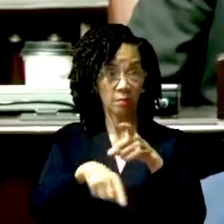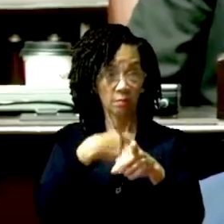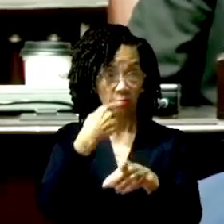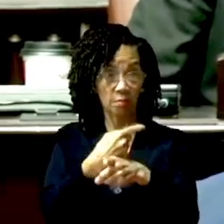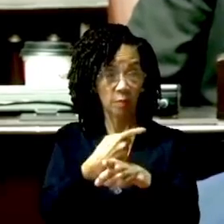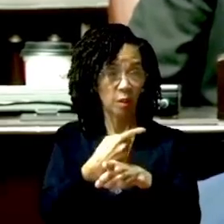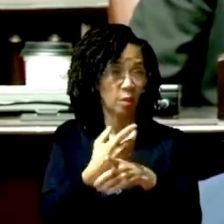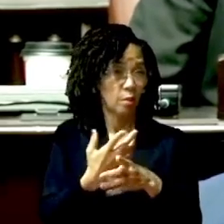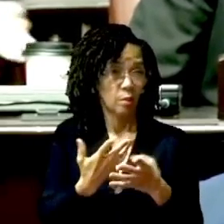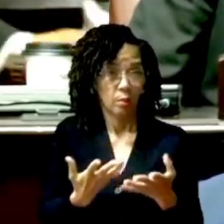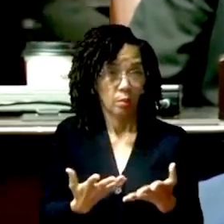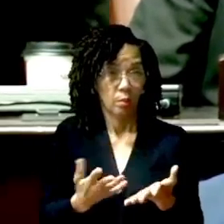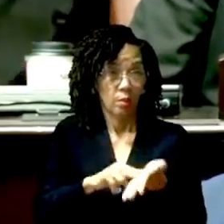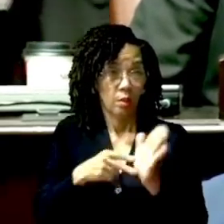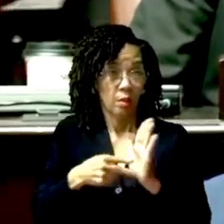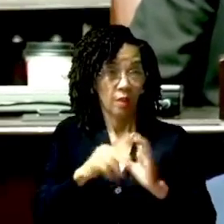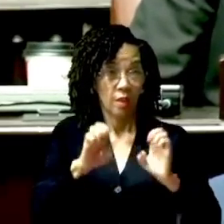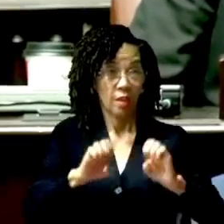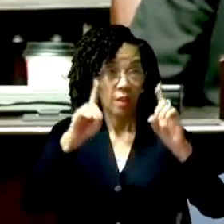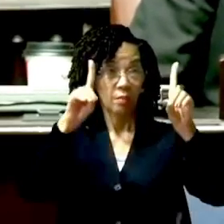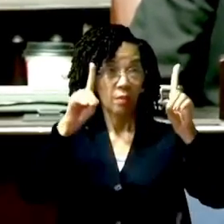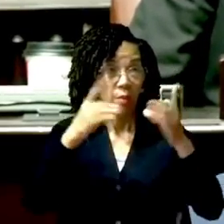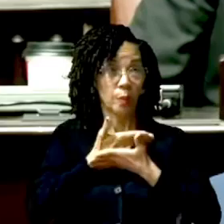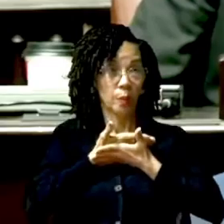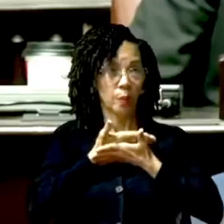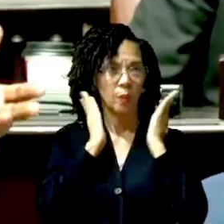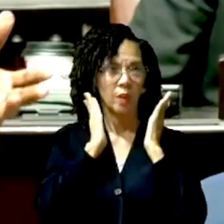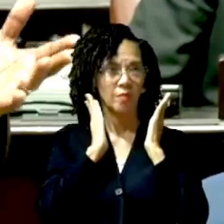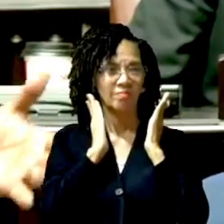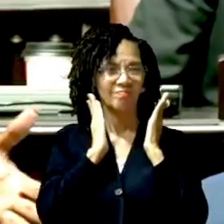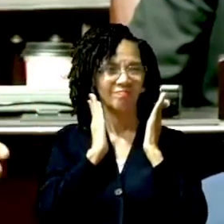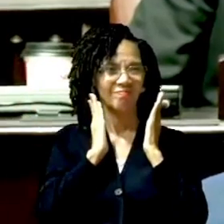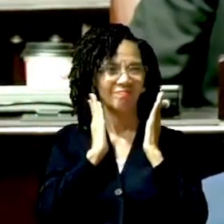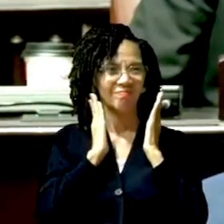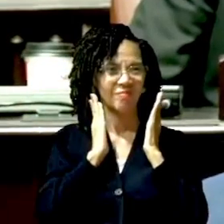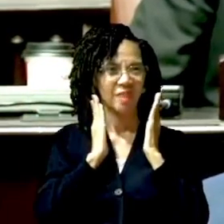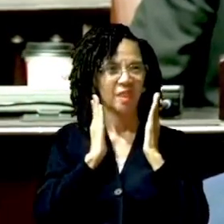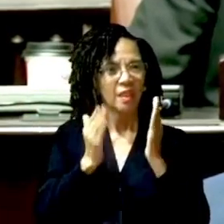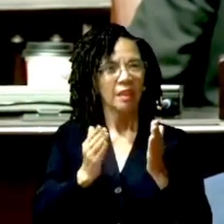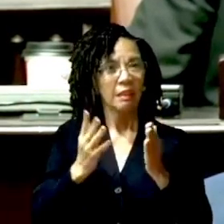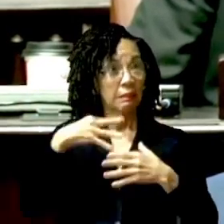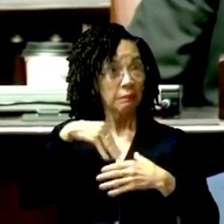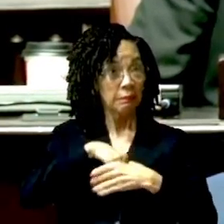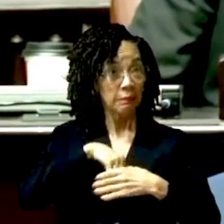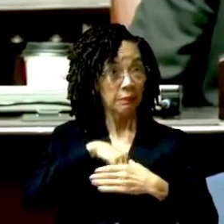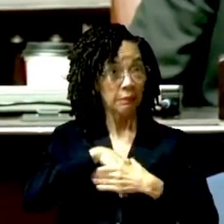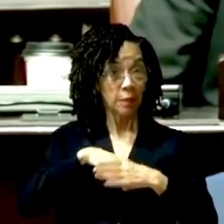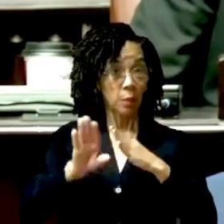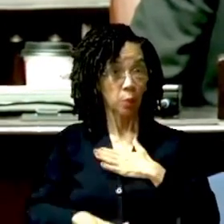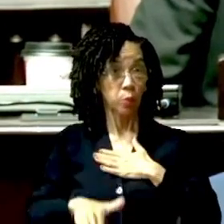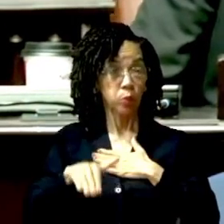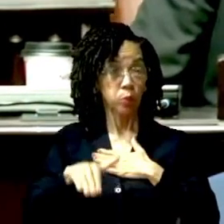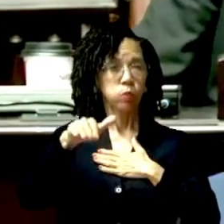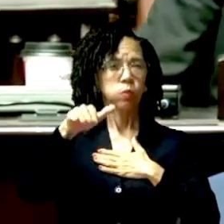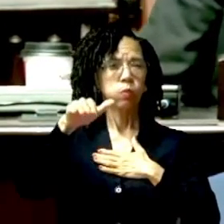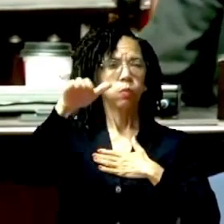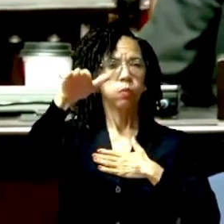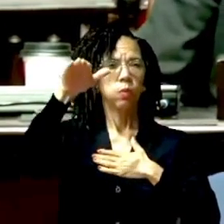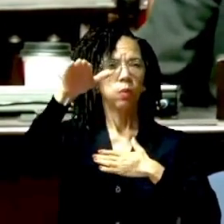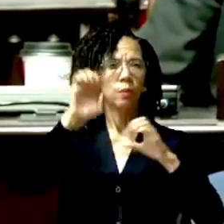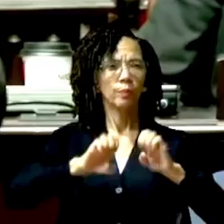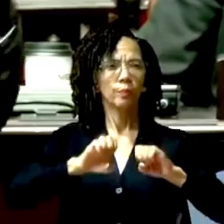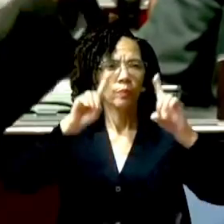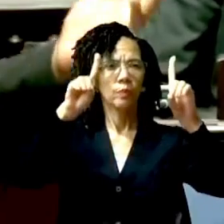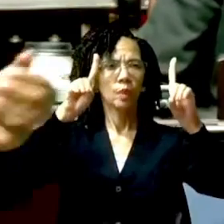brutalidad de él va a proporcionar a sus dimensiones físicas. Así que yo reitero y felicito a